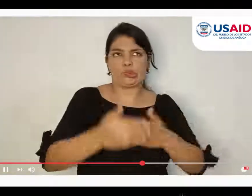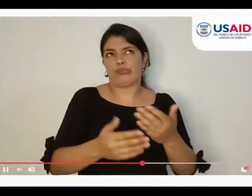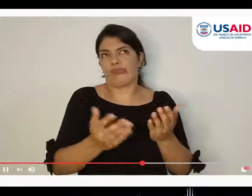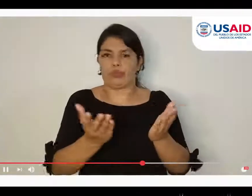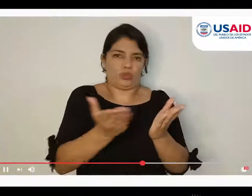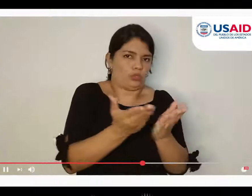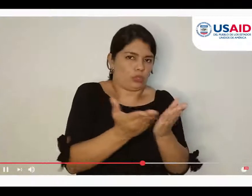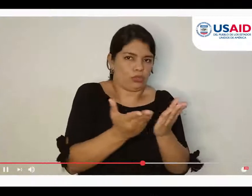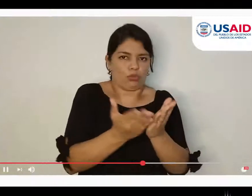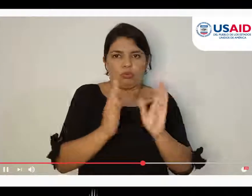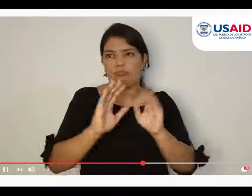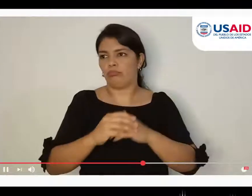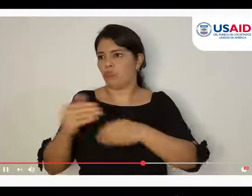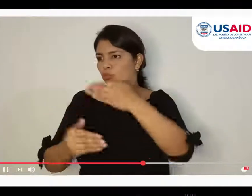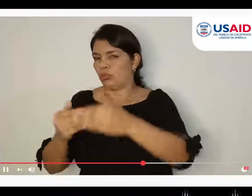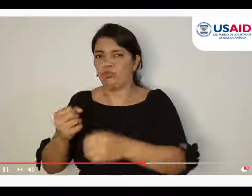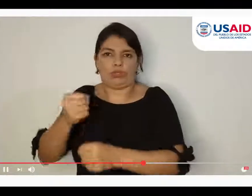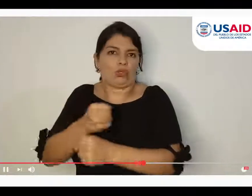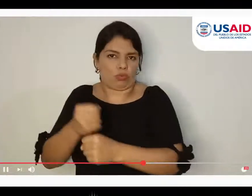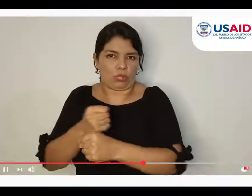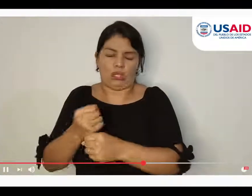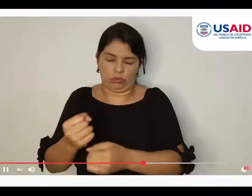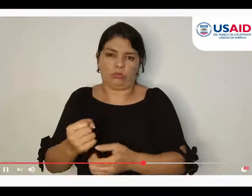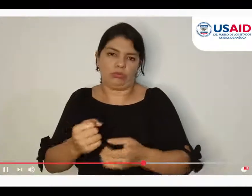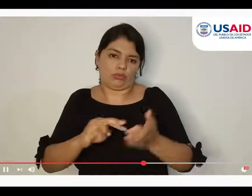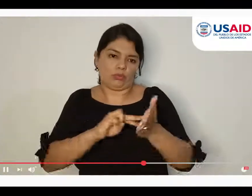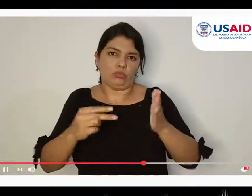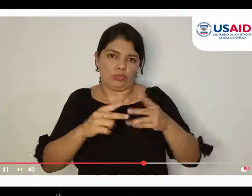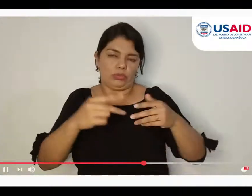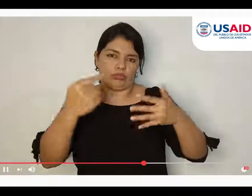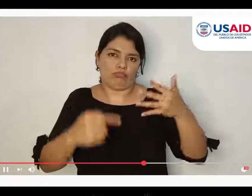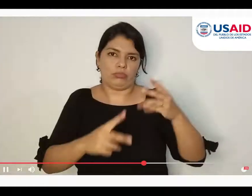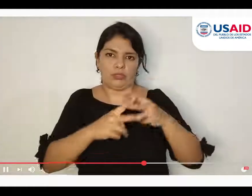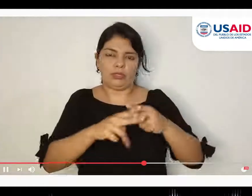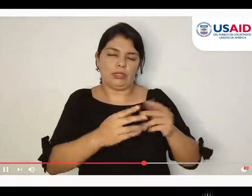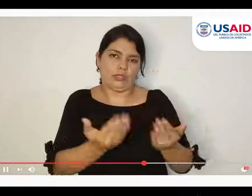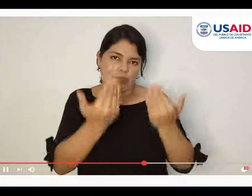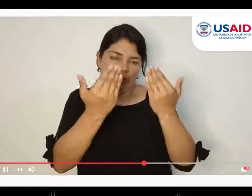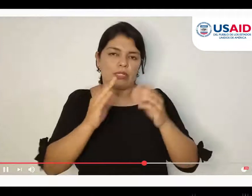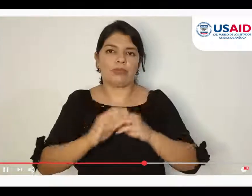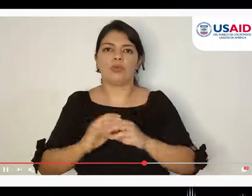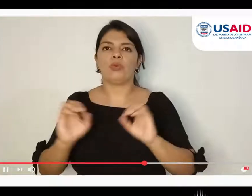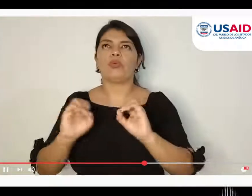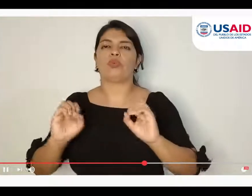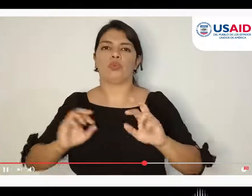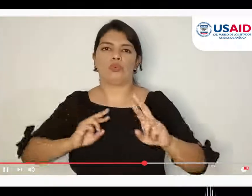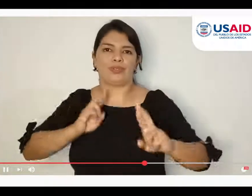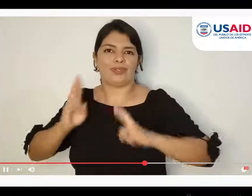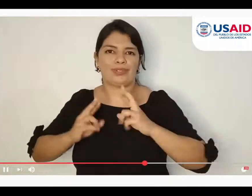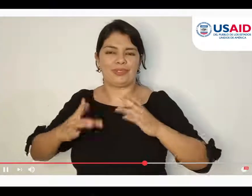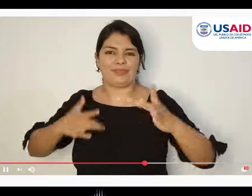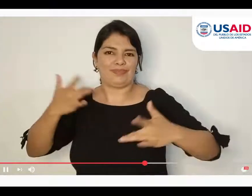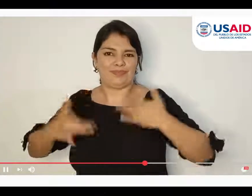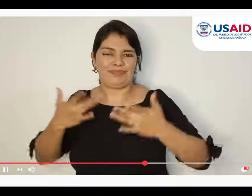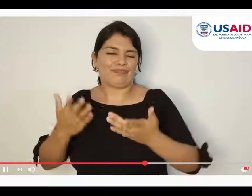proceso de educación, de laboral también en la parte de recreativa, de poder pues acceder